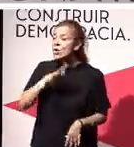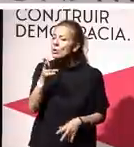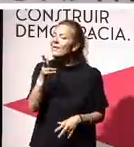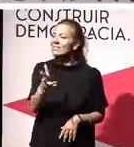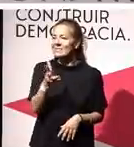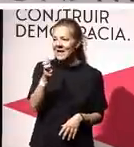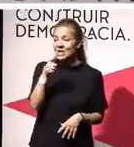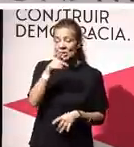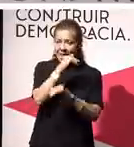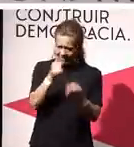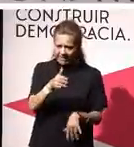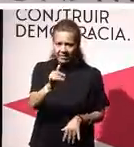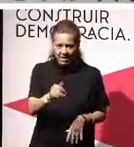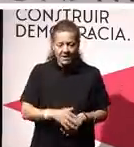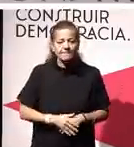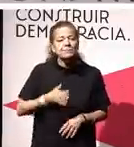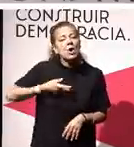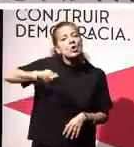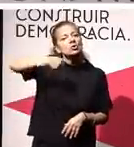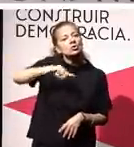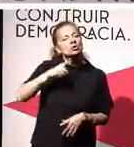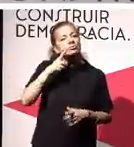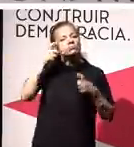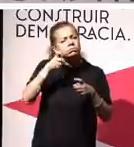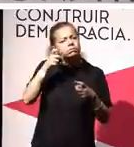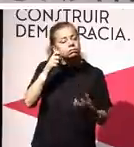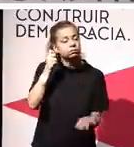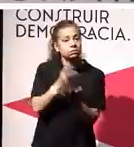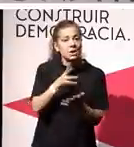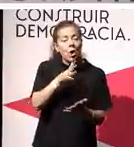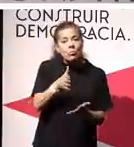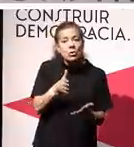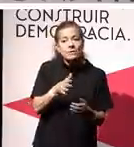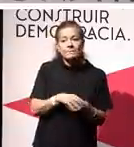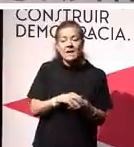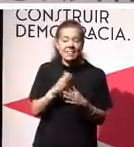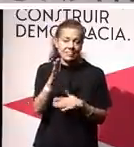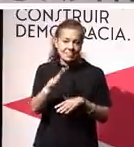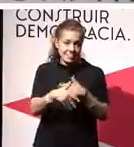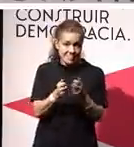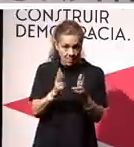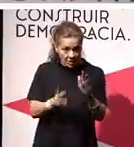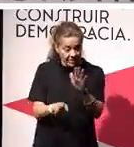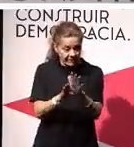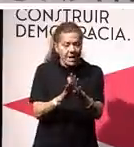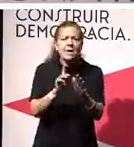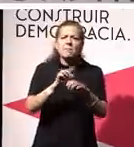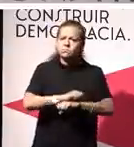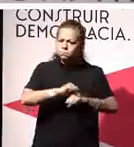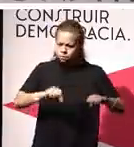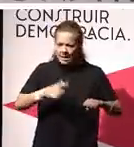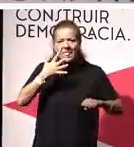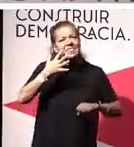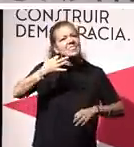derecho a la felicidad. Nosotros vamos a seguir apostando por ensanchar la democracia, pero sobre todo por ensancharla de